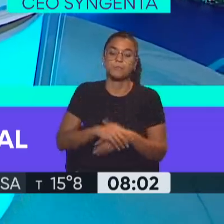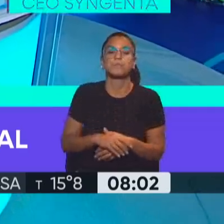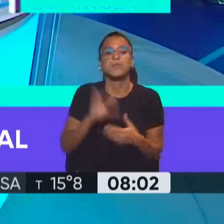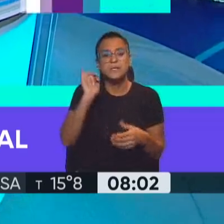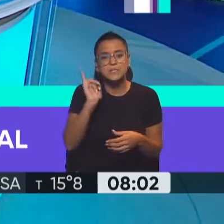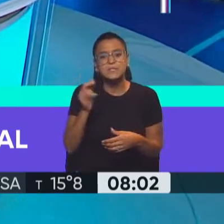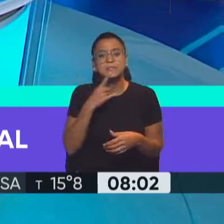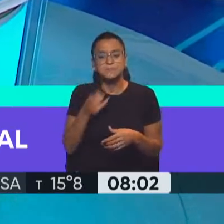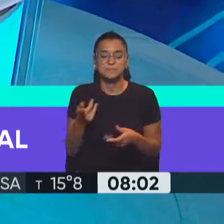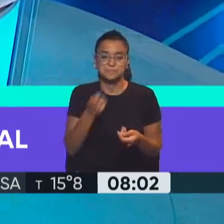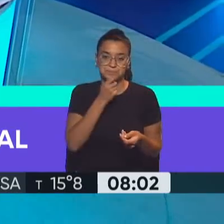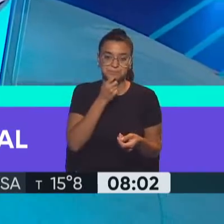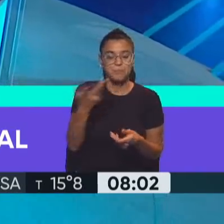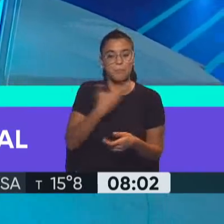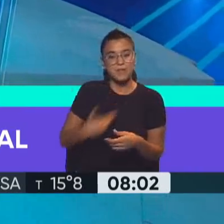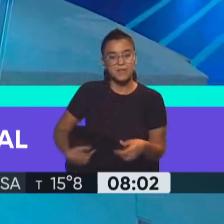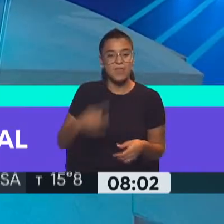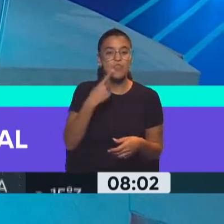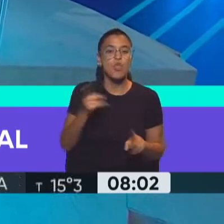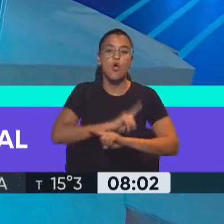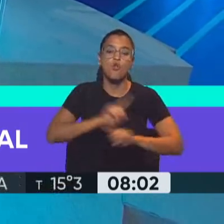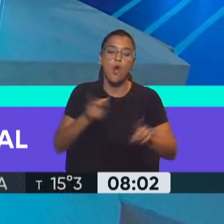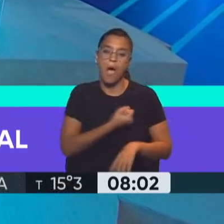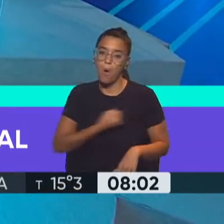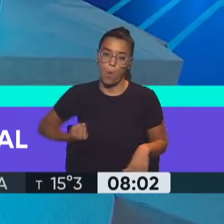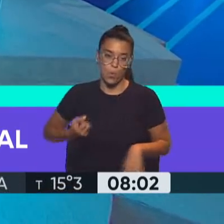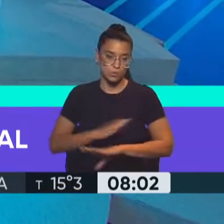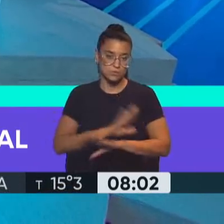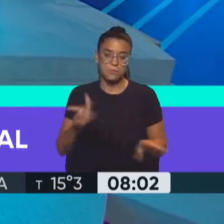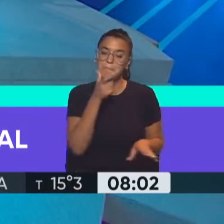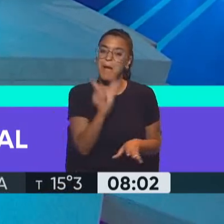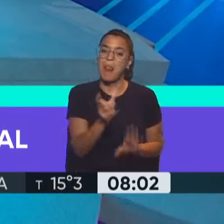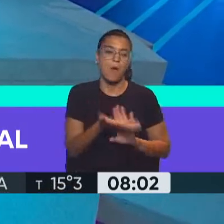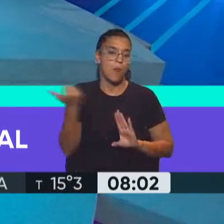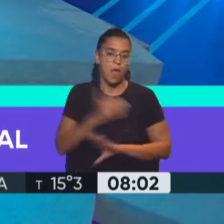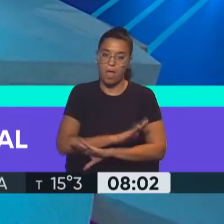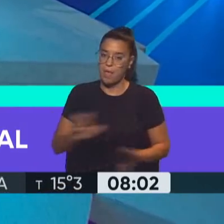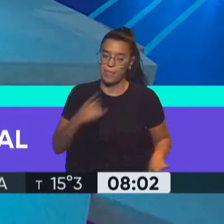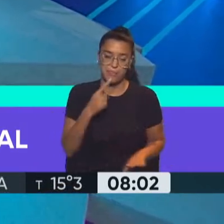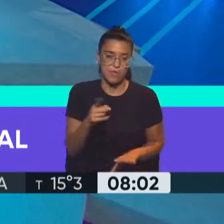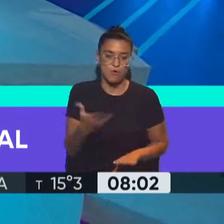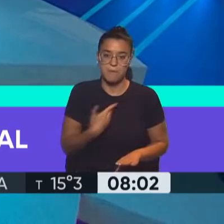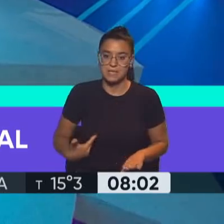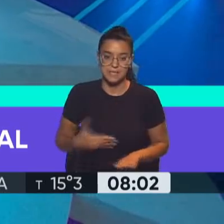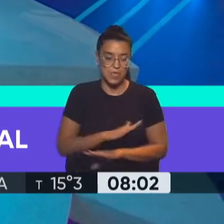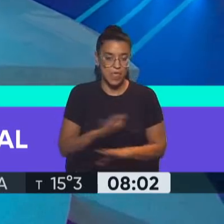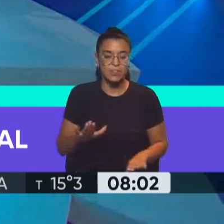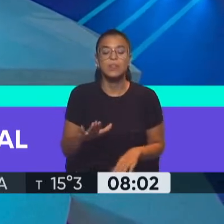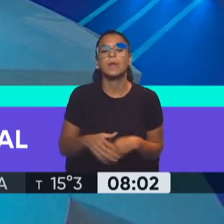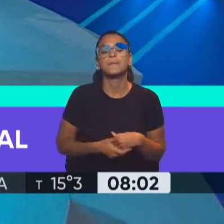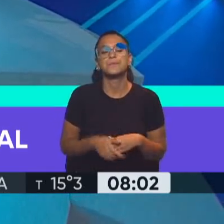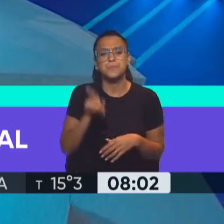se descarta bueno el presidente habló de no al ajuste que es una palabra desterrada dijo el presidente de la nación cree que ese es el camino